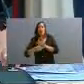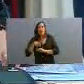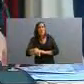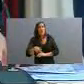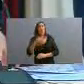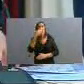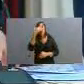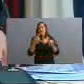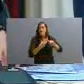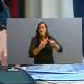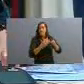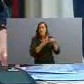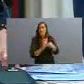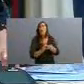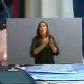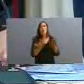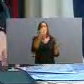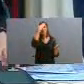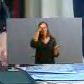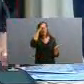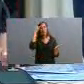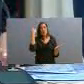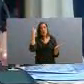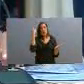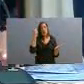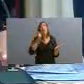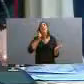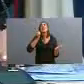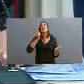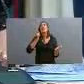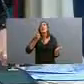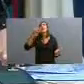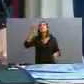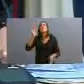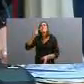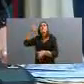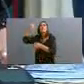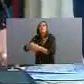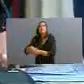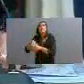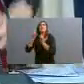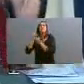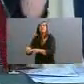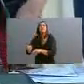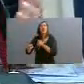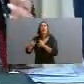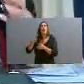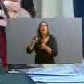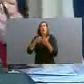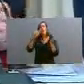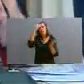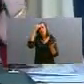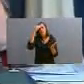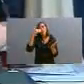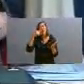interpretación constitucional y de leyes, la última palabra la tiene la Corte Suprema de Justicia de la Nación, con lo cual